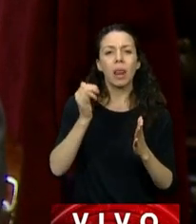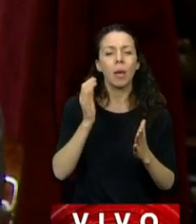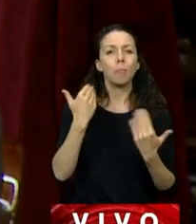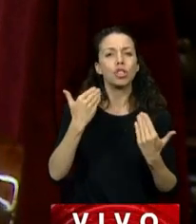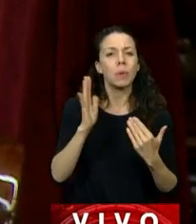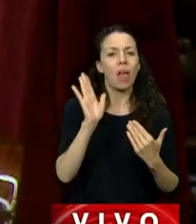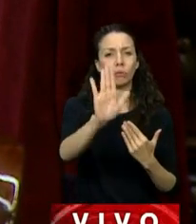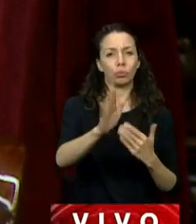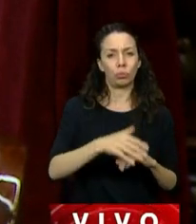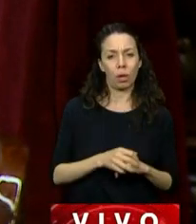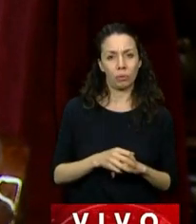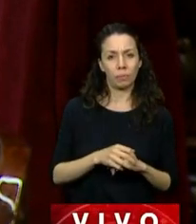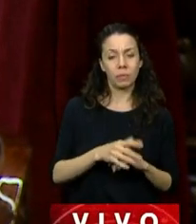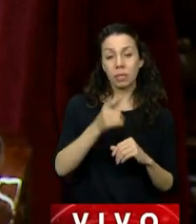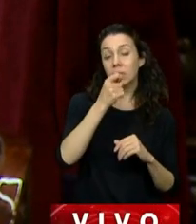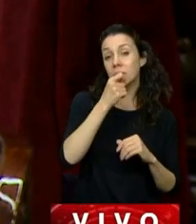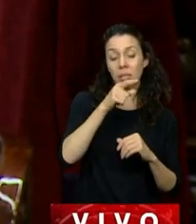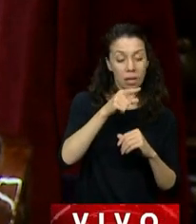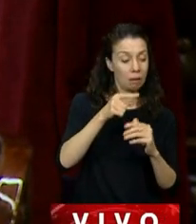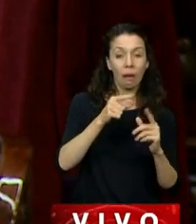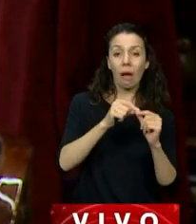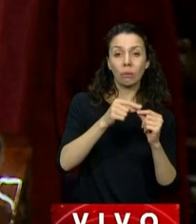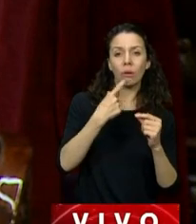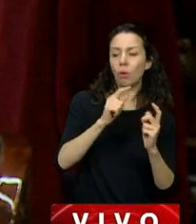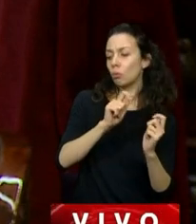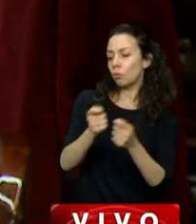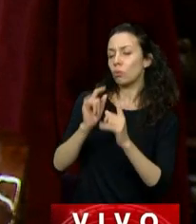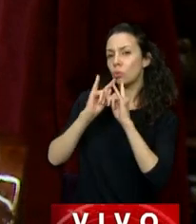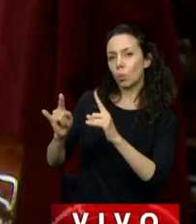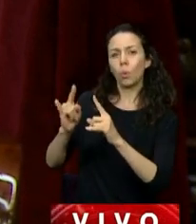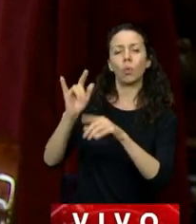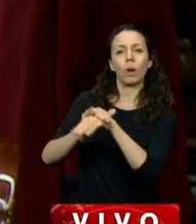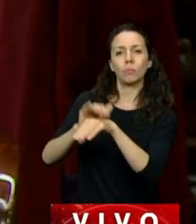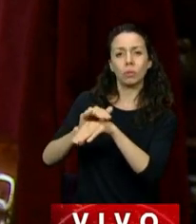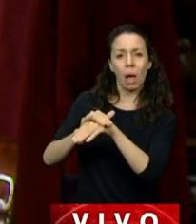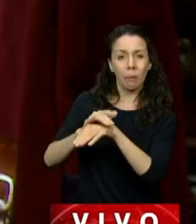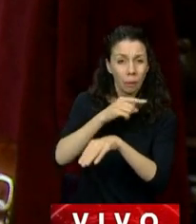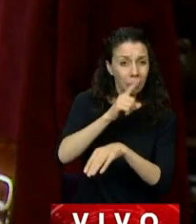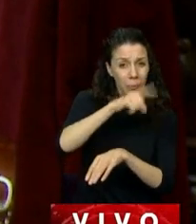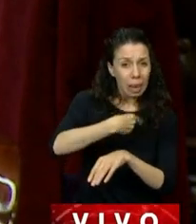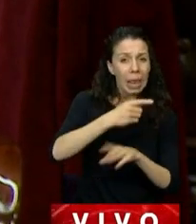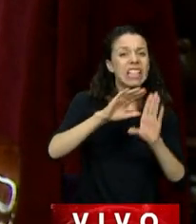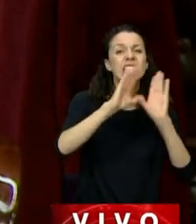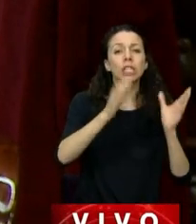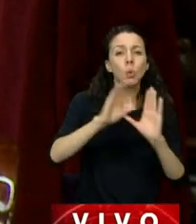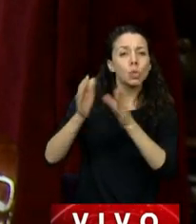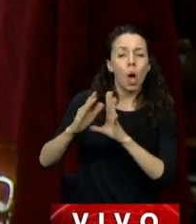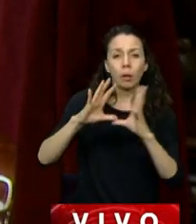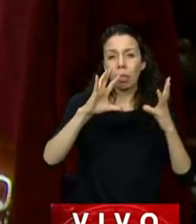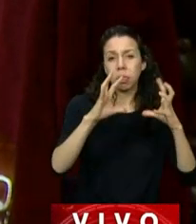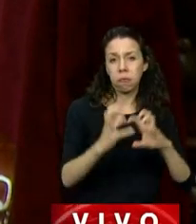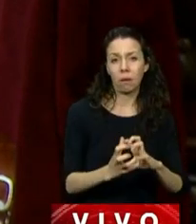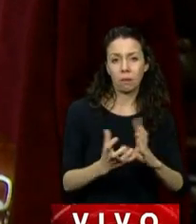facultades equivale a profundizar aún más el deterioro institucional, señor presidente, dejando el cambio de